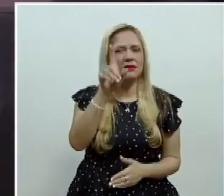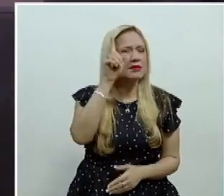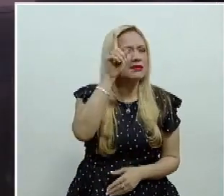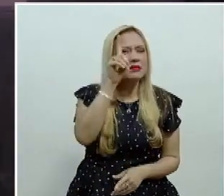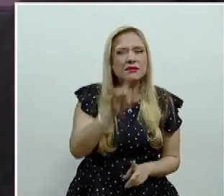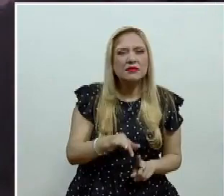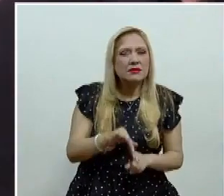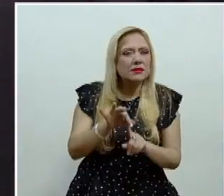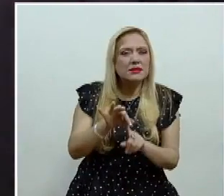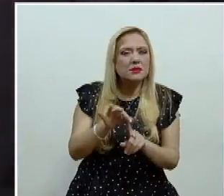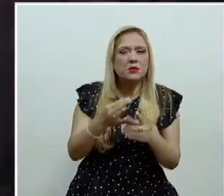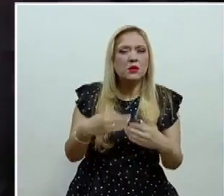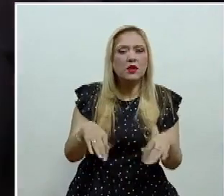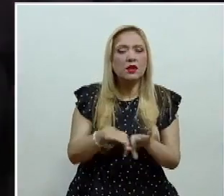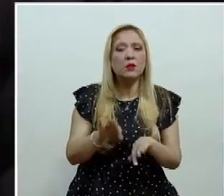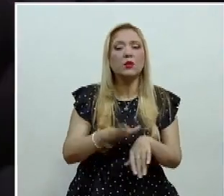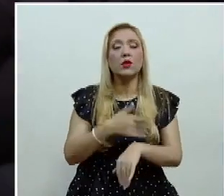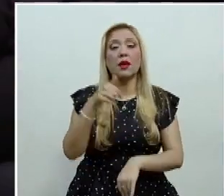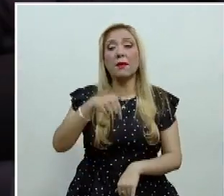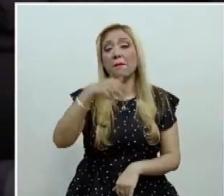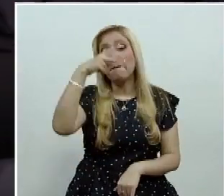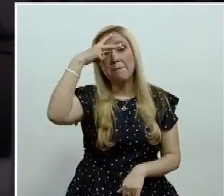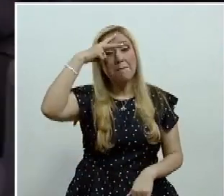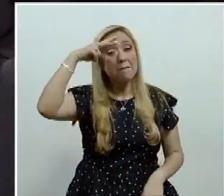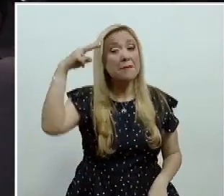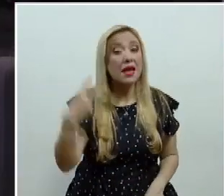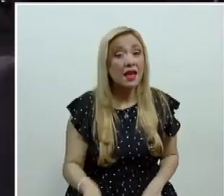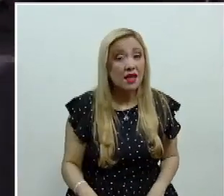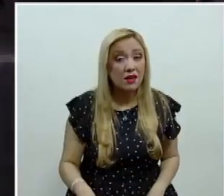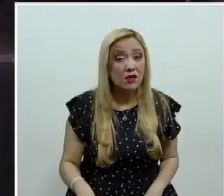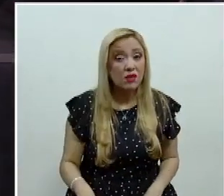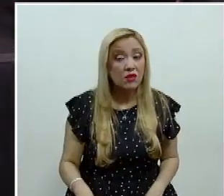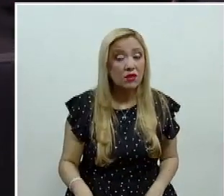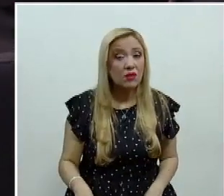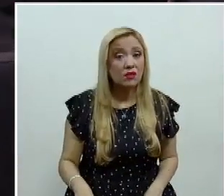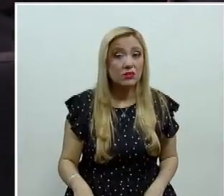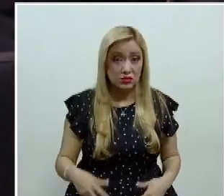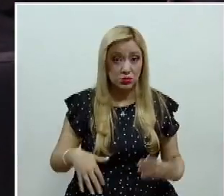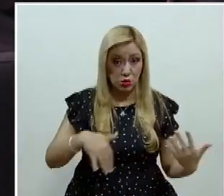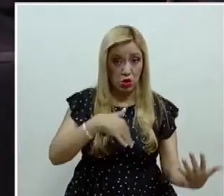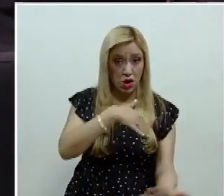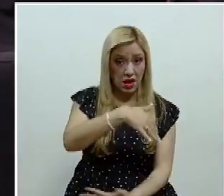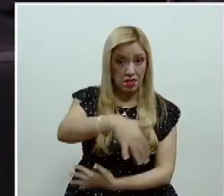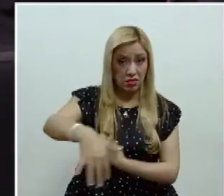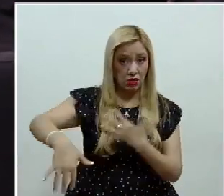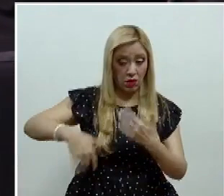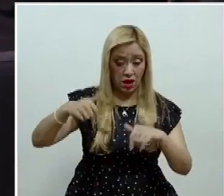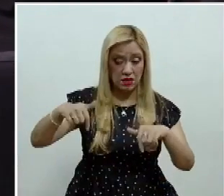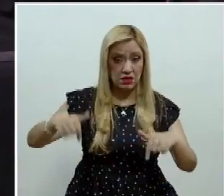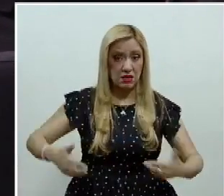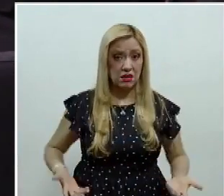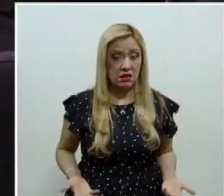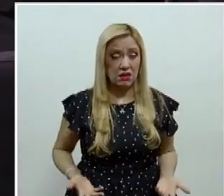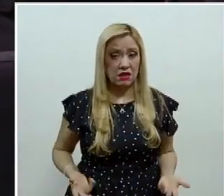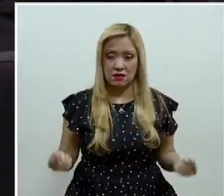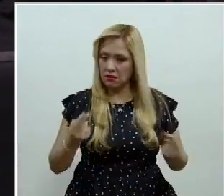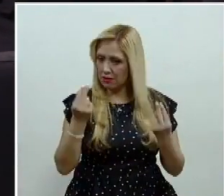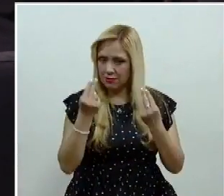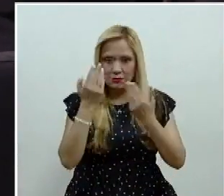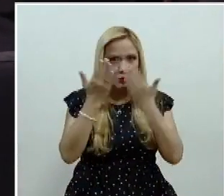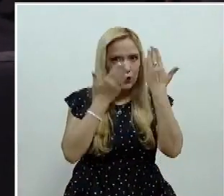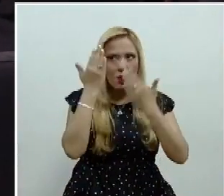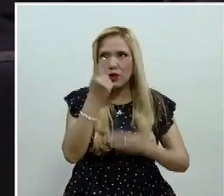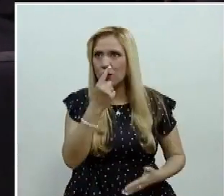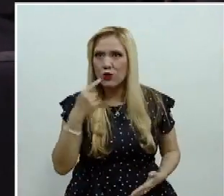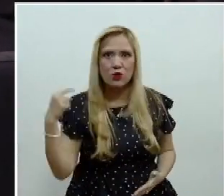¿Por qué? Vivimos en México, o sea, estamos acotando el tema, ¿no? Sí. En México, y índices,